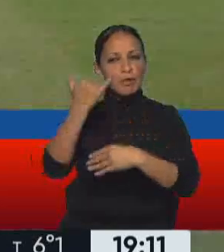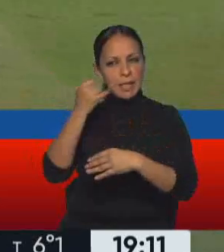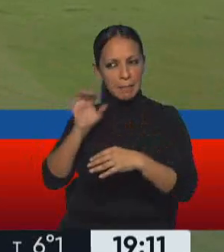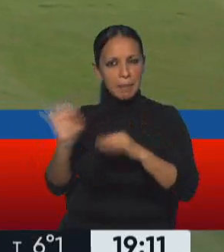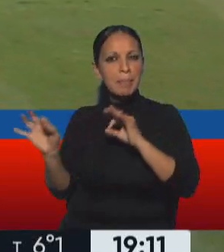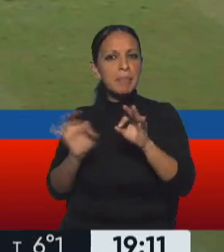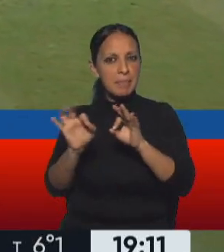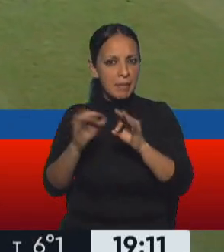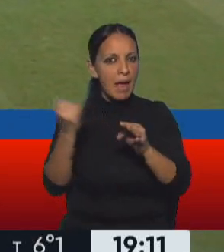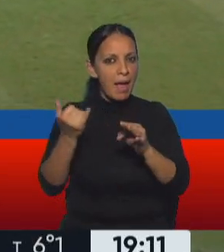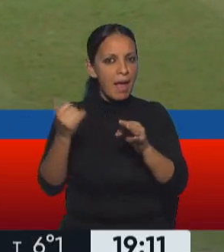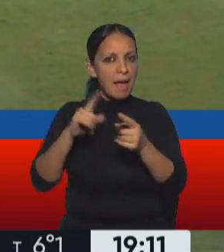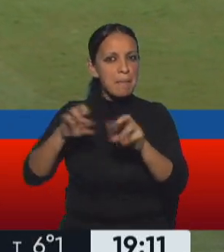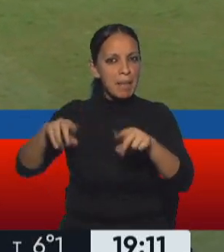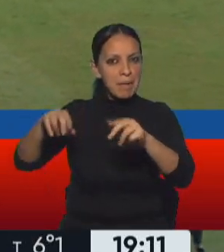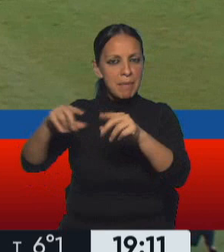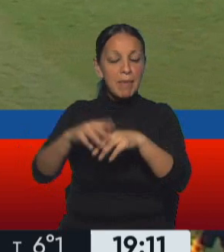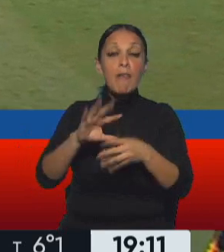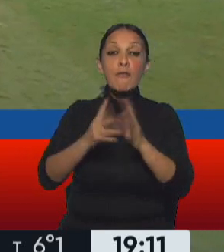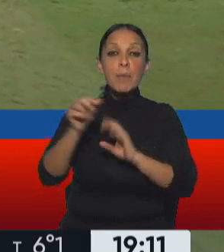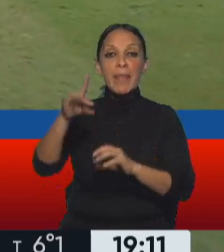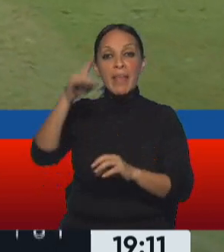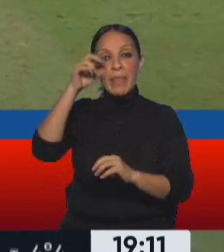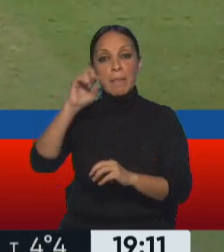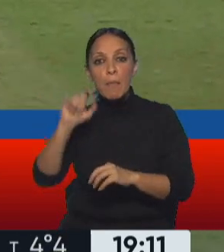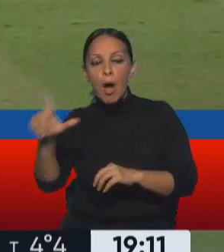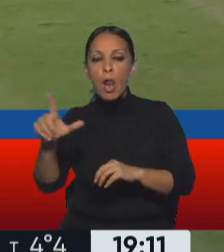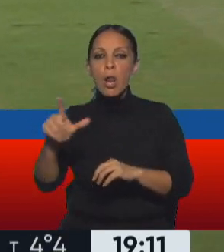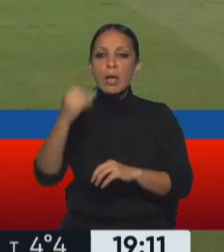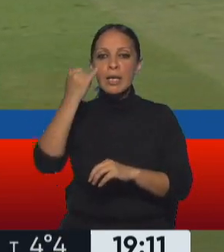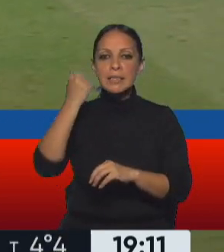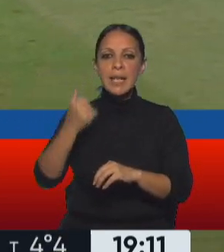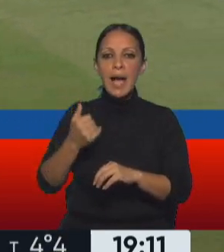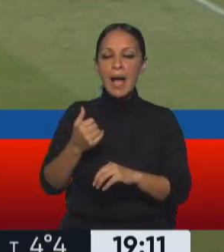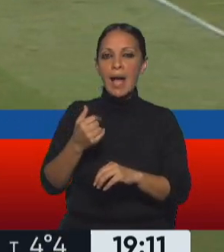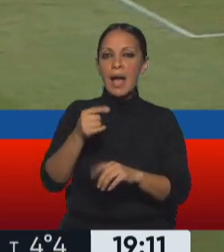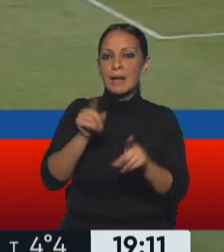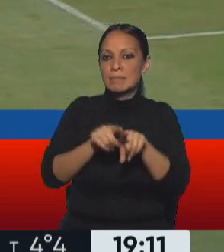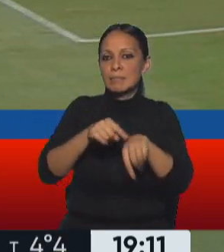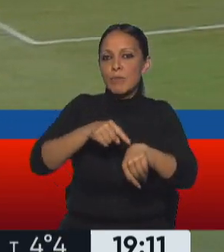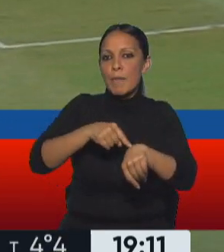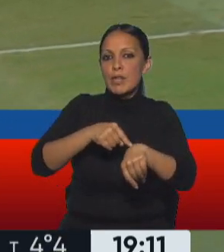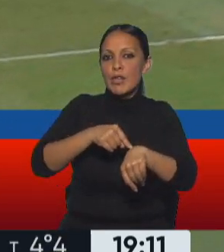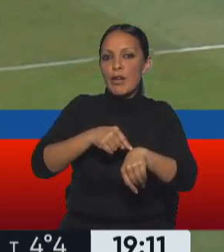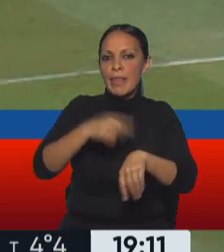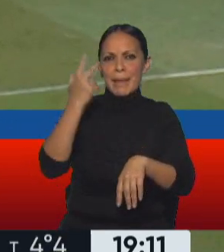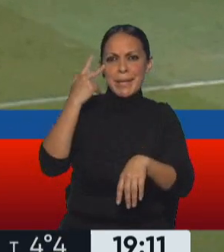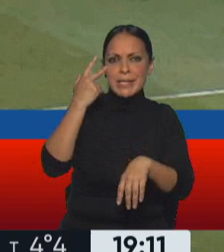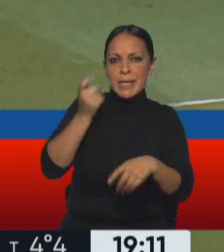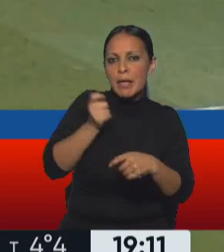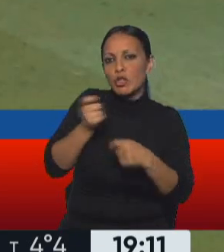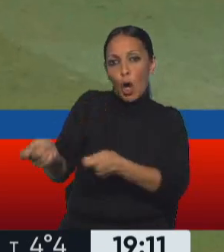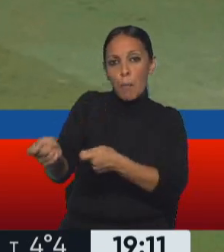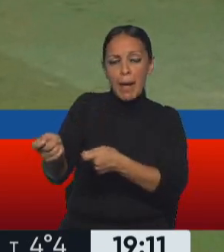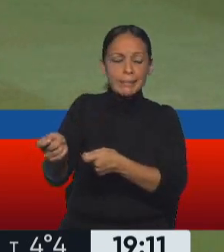absolutamente todo liquidado aquí de paul con esa definición después de haberlo dejado messi en una condición inmejorable para